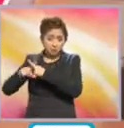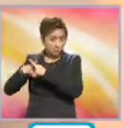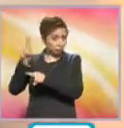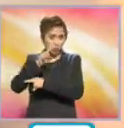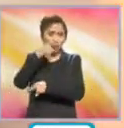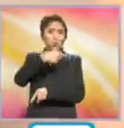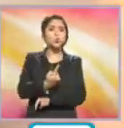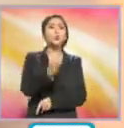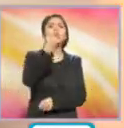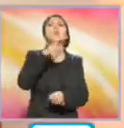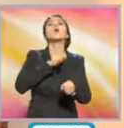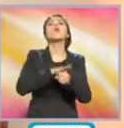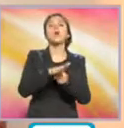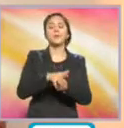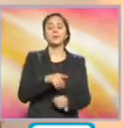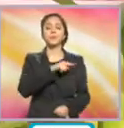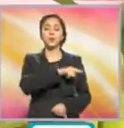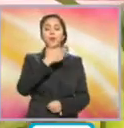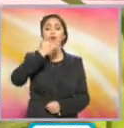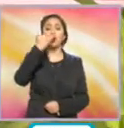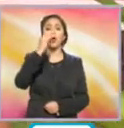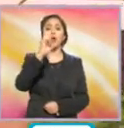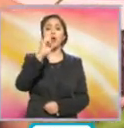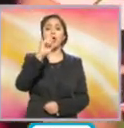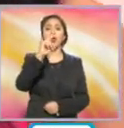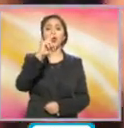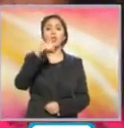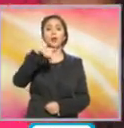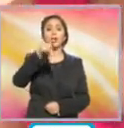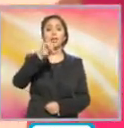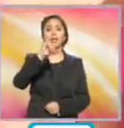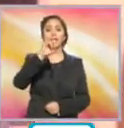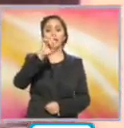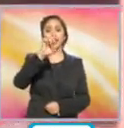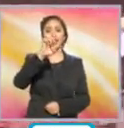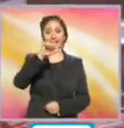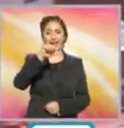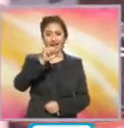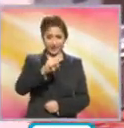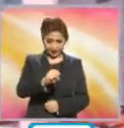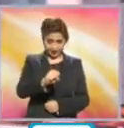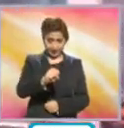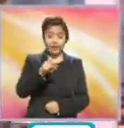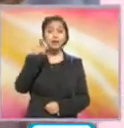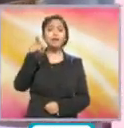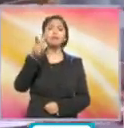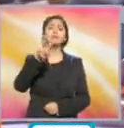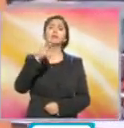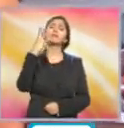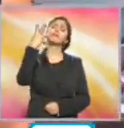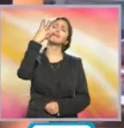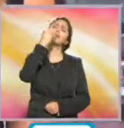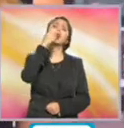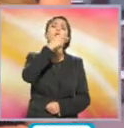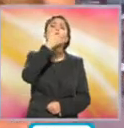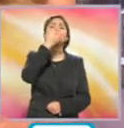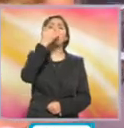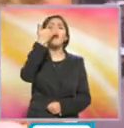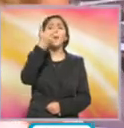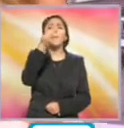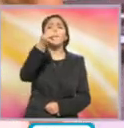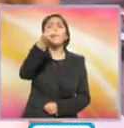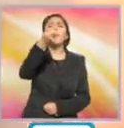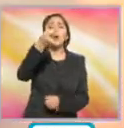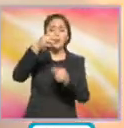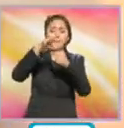tan exótica, tan hermosa. Sí. Todas las flores que son de pocos pétalos son una maravilla. Sí.